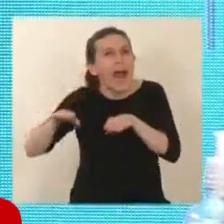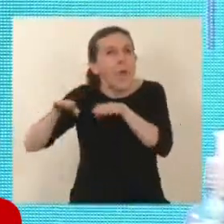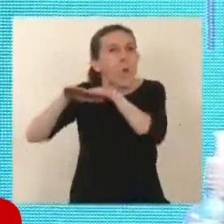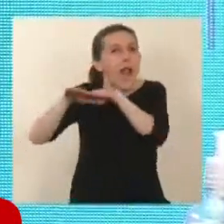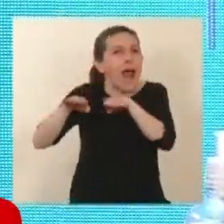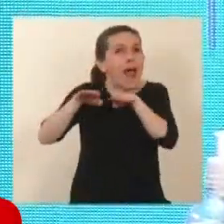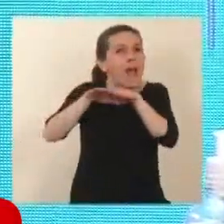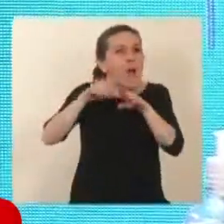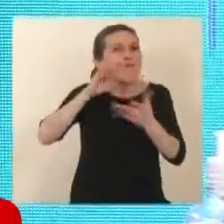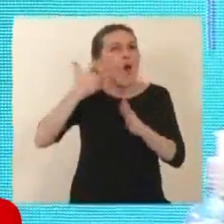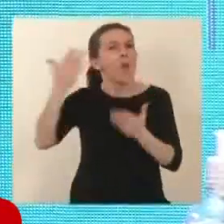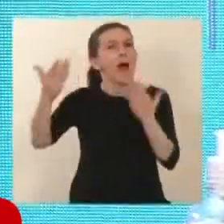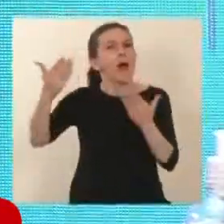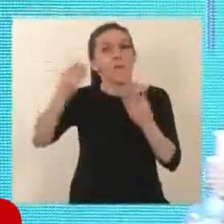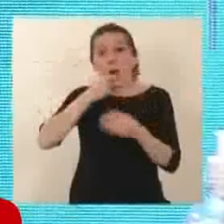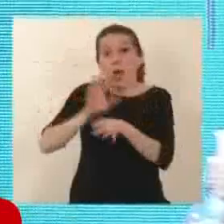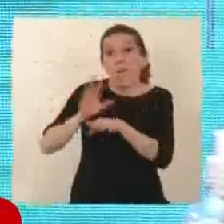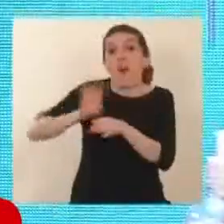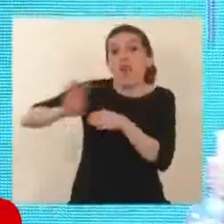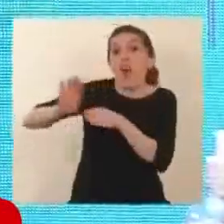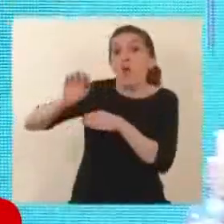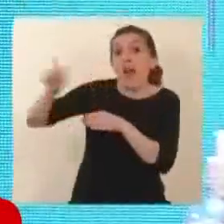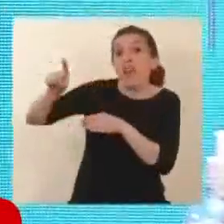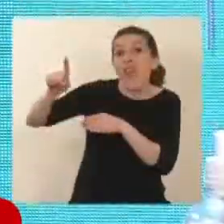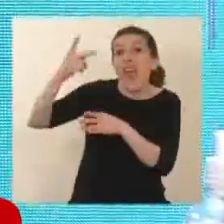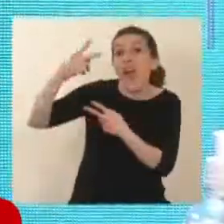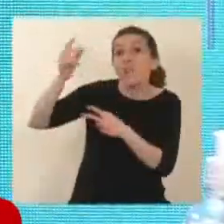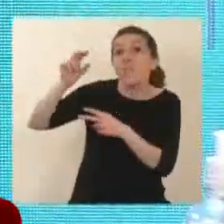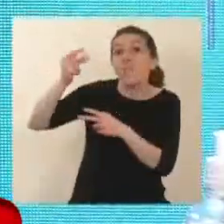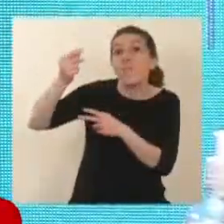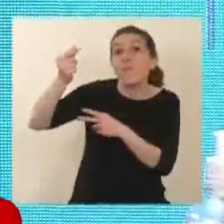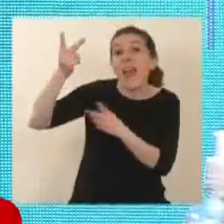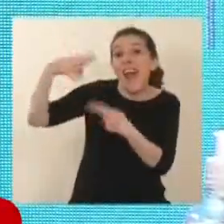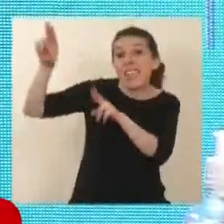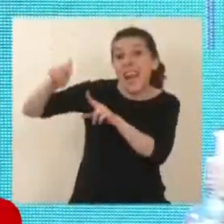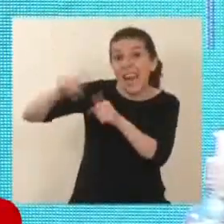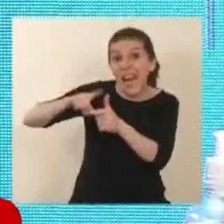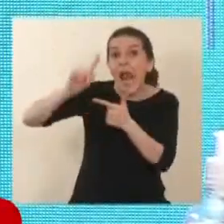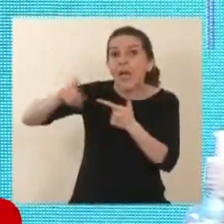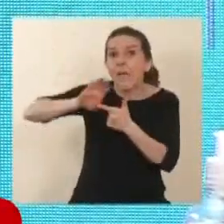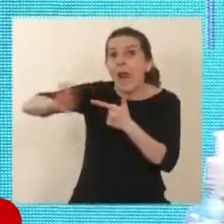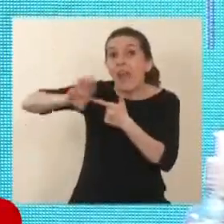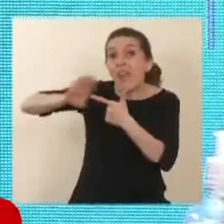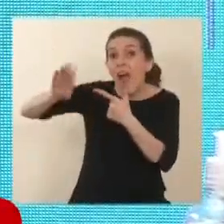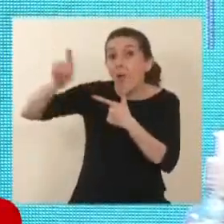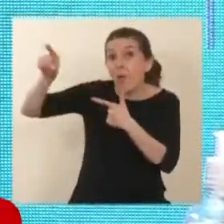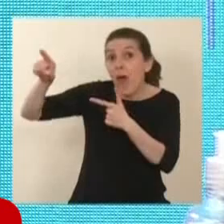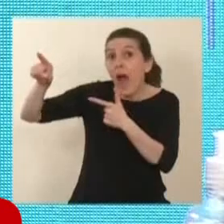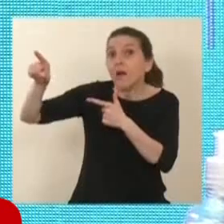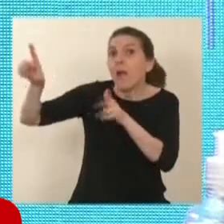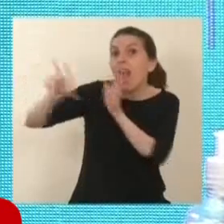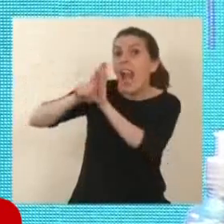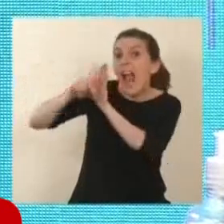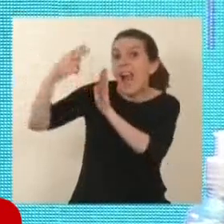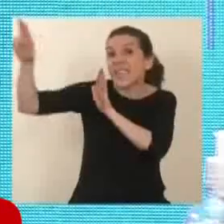a las deudas emitidas en moneda extranjera bajo ley extranjera y a las deudas emitidas en moneda extranjera bajo la ley